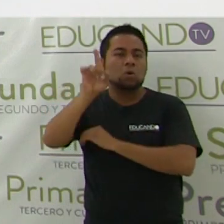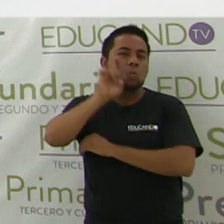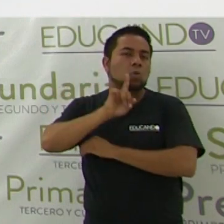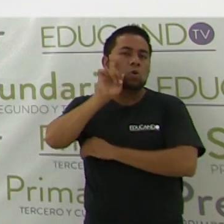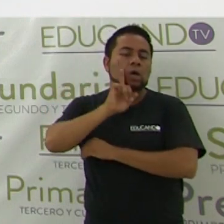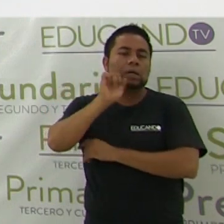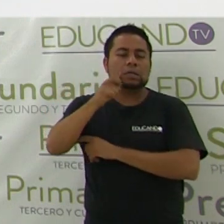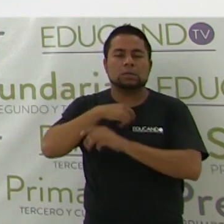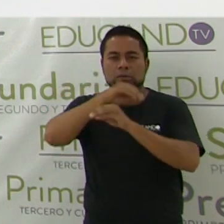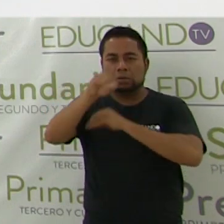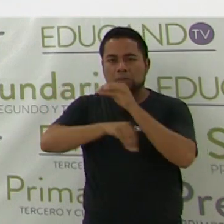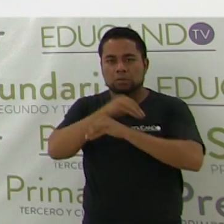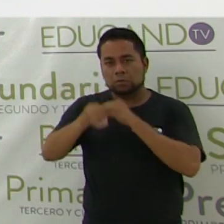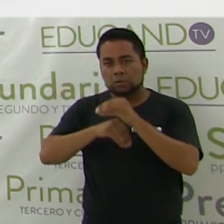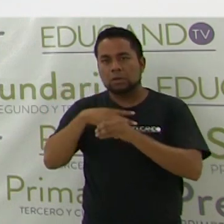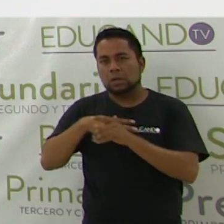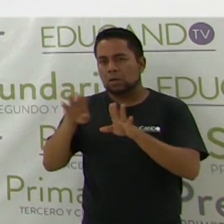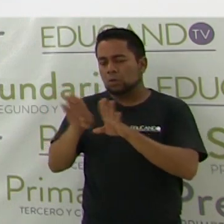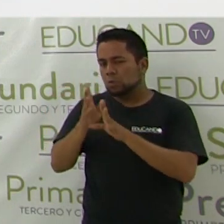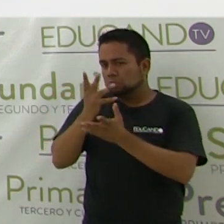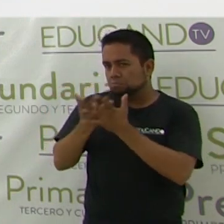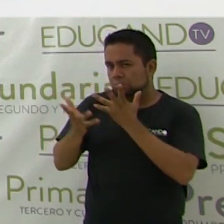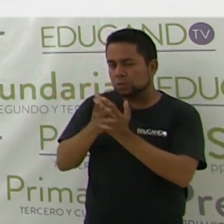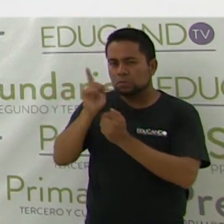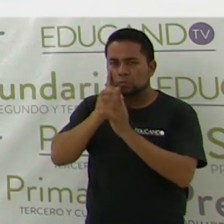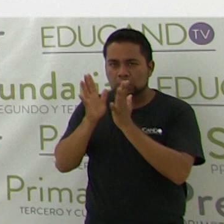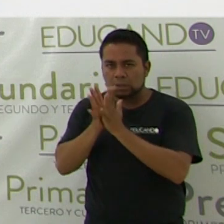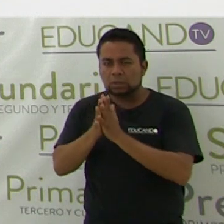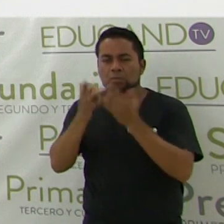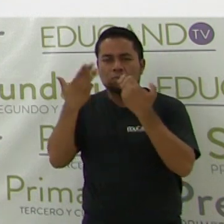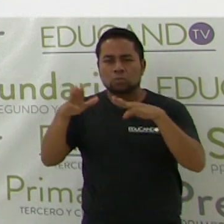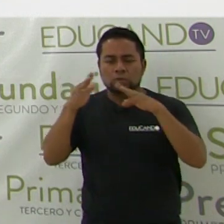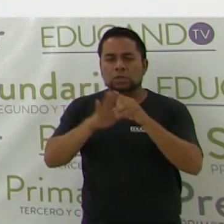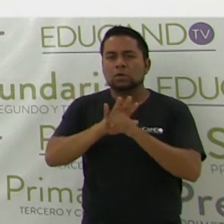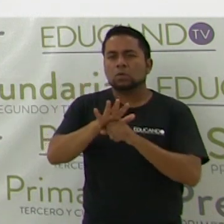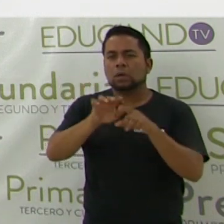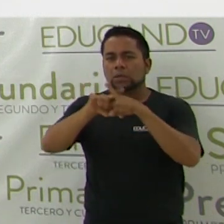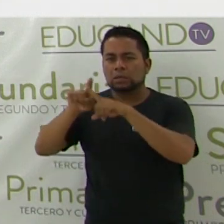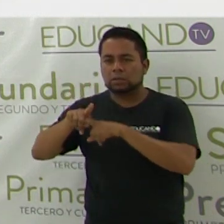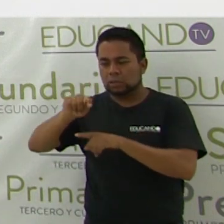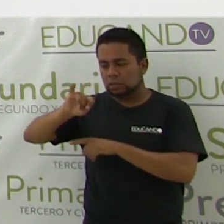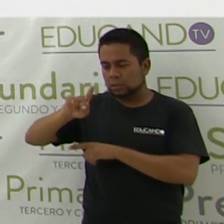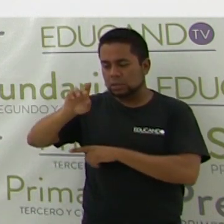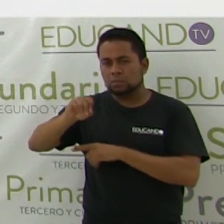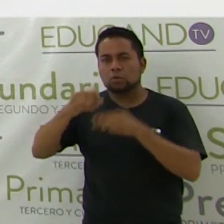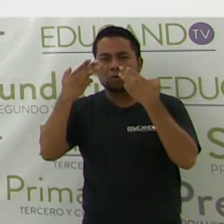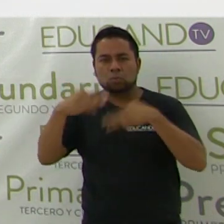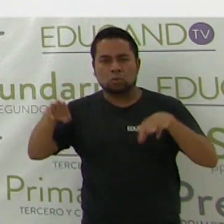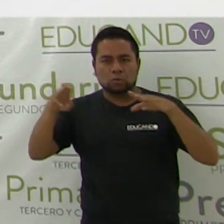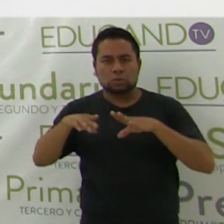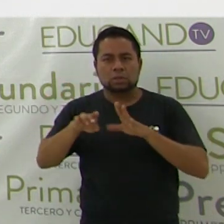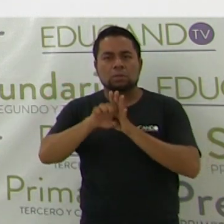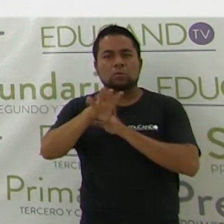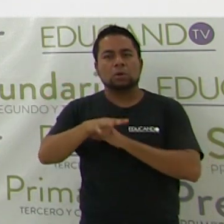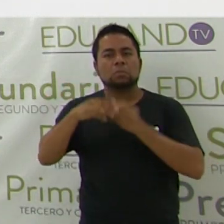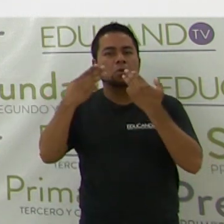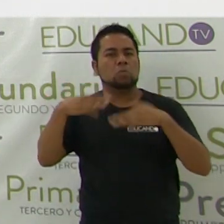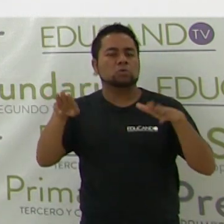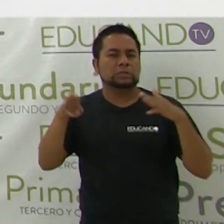y pongo el rol de las mujeres. Música, ¿qué tipo de música? Pues voy a la música